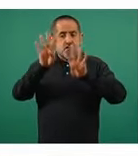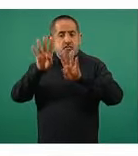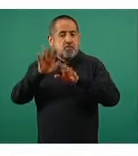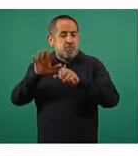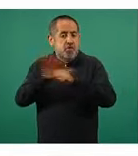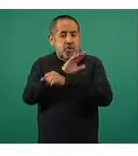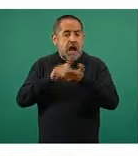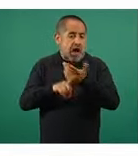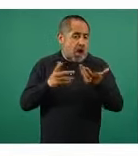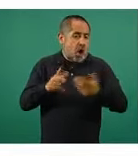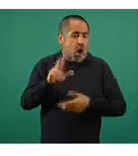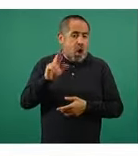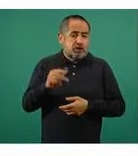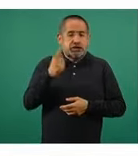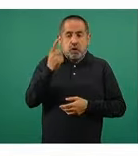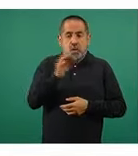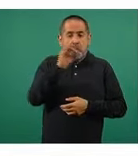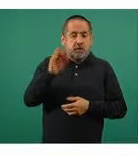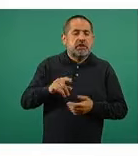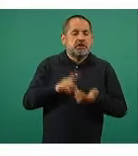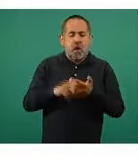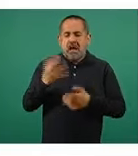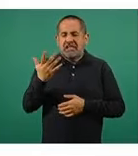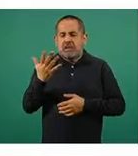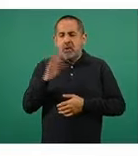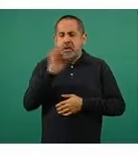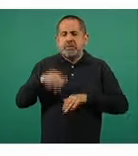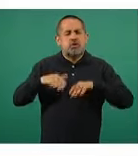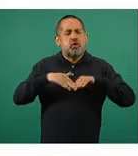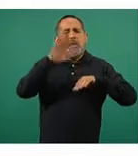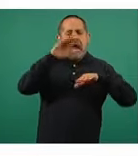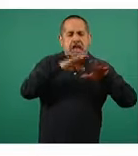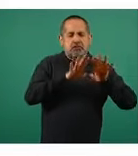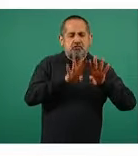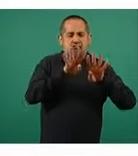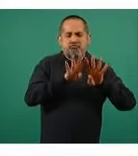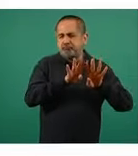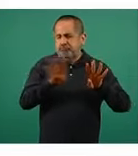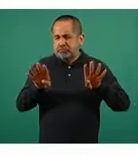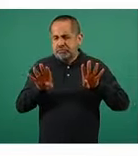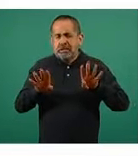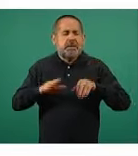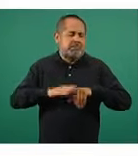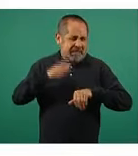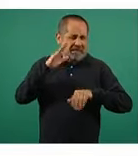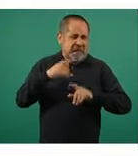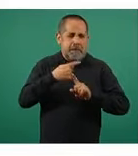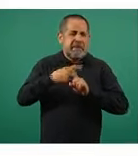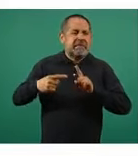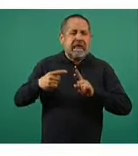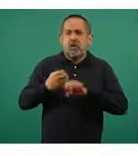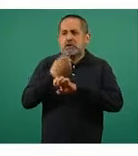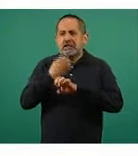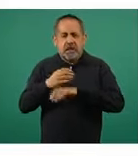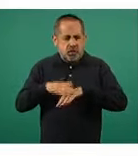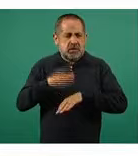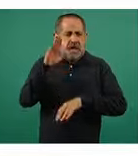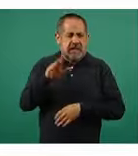de ellas tiene ya un avance mayor al 50%, prácticamente la mitad de las entidades tienen más